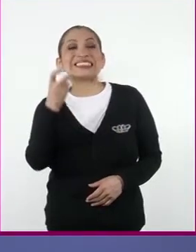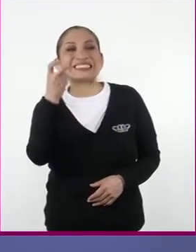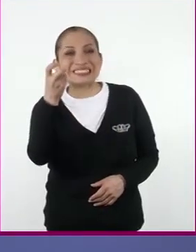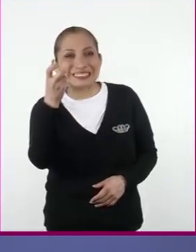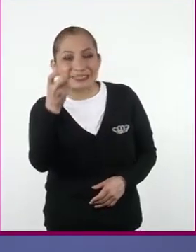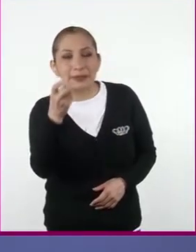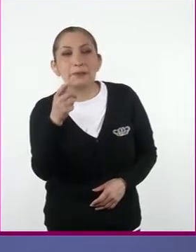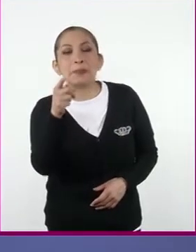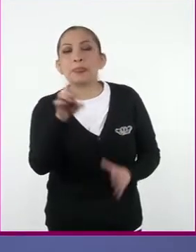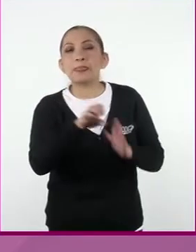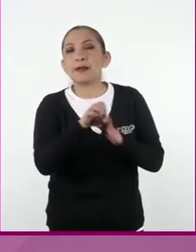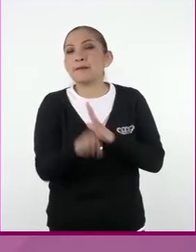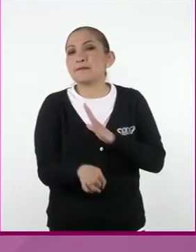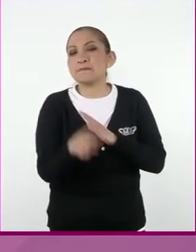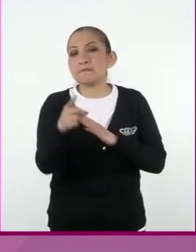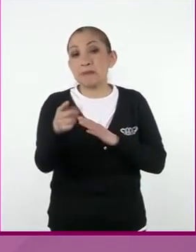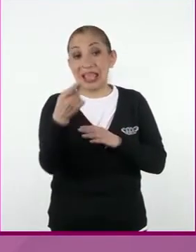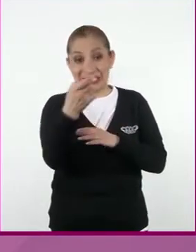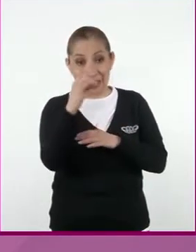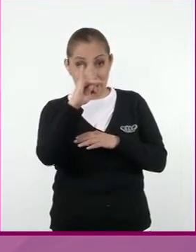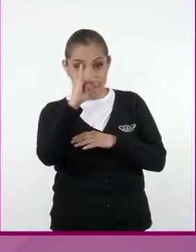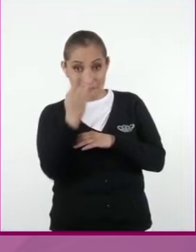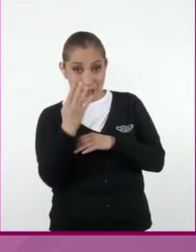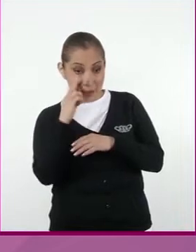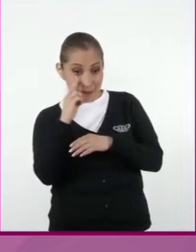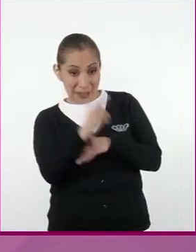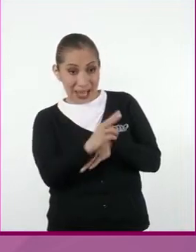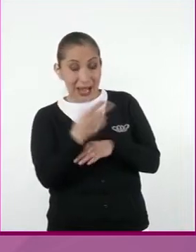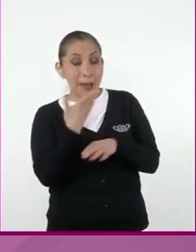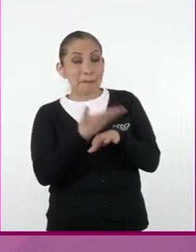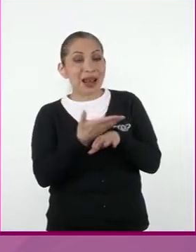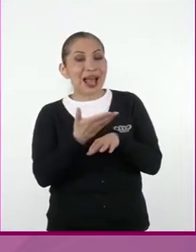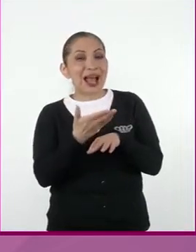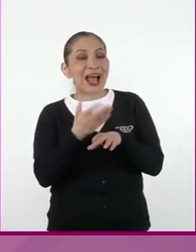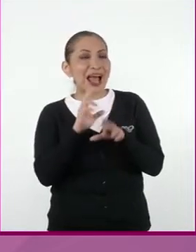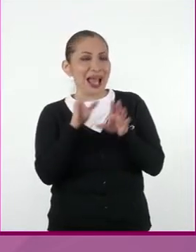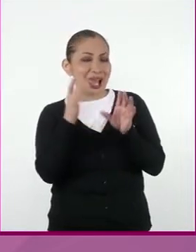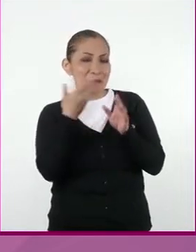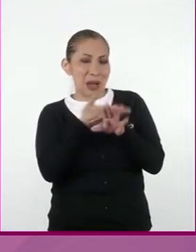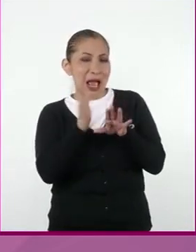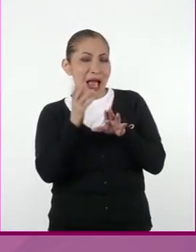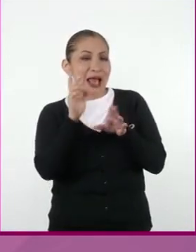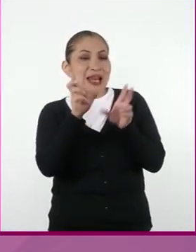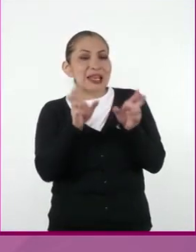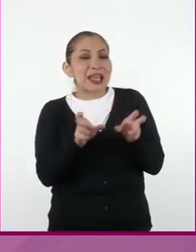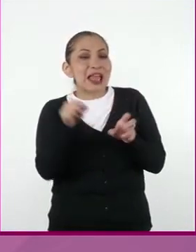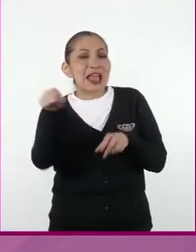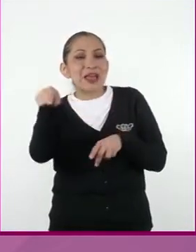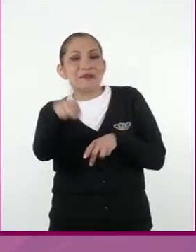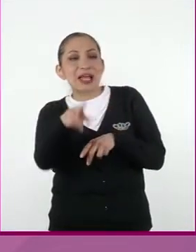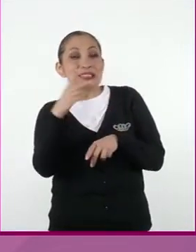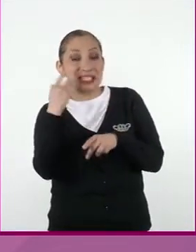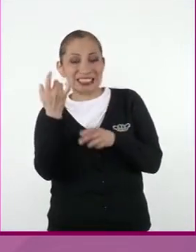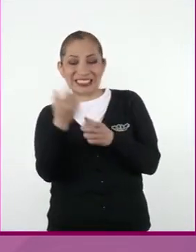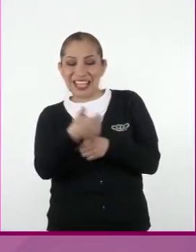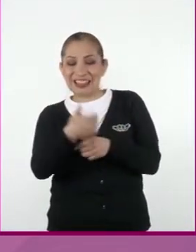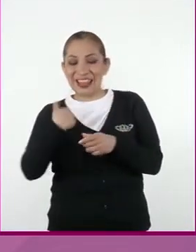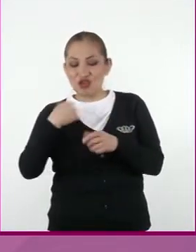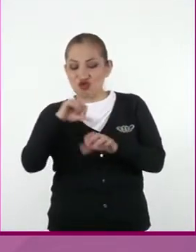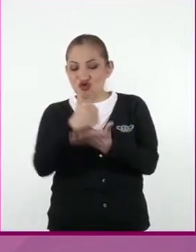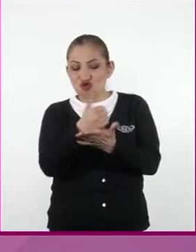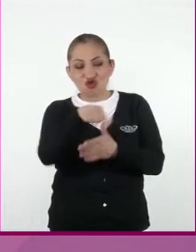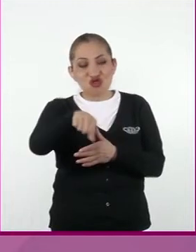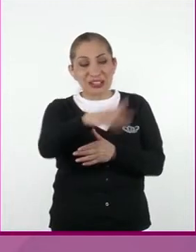Exactamente, Leslie. Por ejemplo, en esta imagen podemos ver a Blancanieves y los 7 enanos. Quienes conocemos la historia sabemos